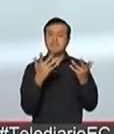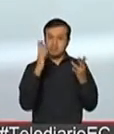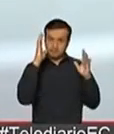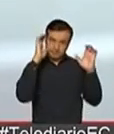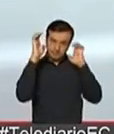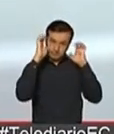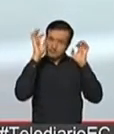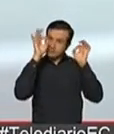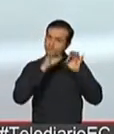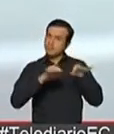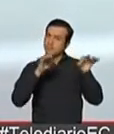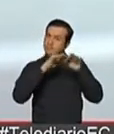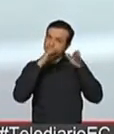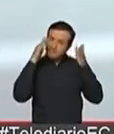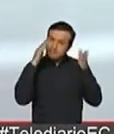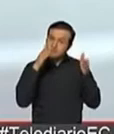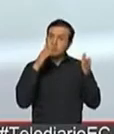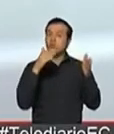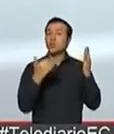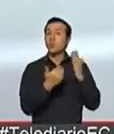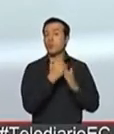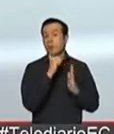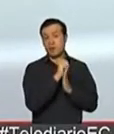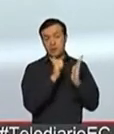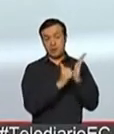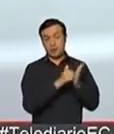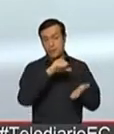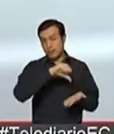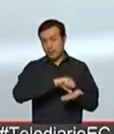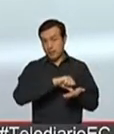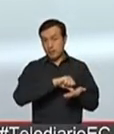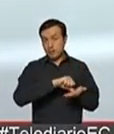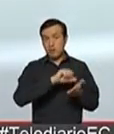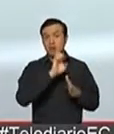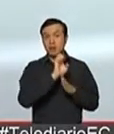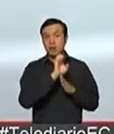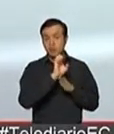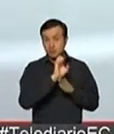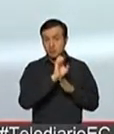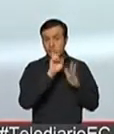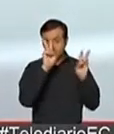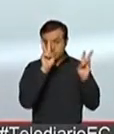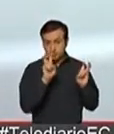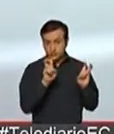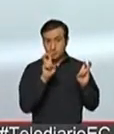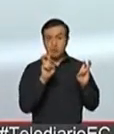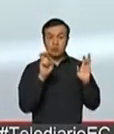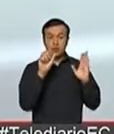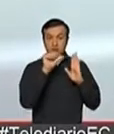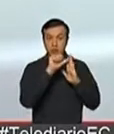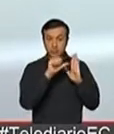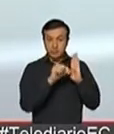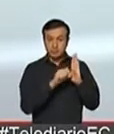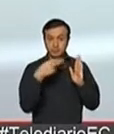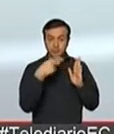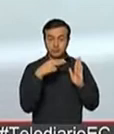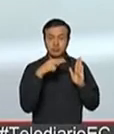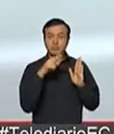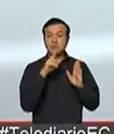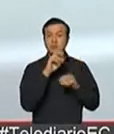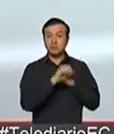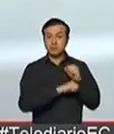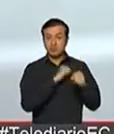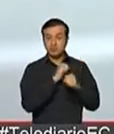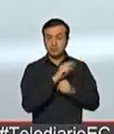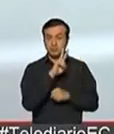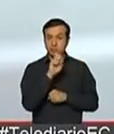políticas y lineamientos que la nueva agenda urbana, en este caso la del Ecuador, que se denomina Agenda del Hábitat Sostenible